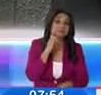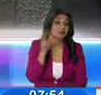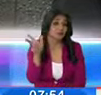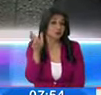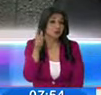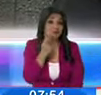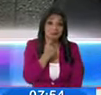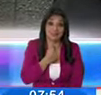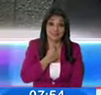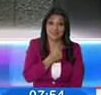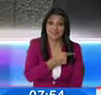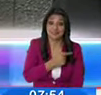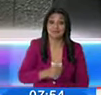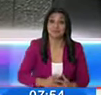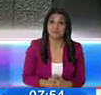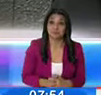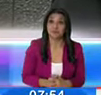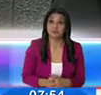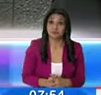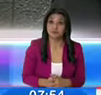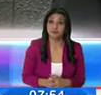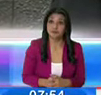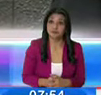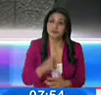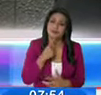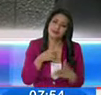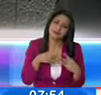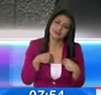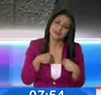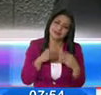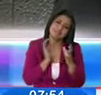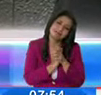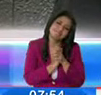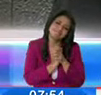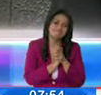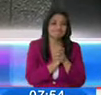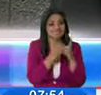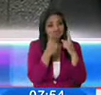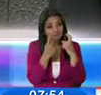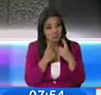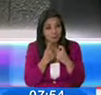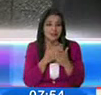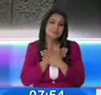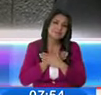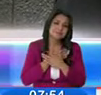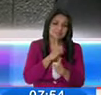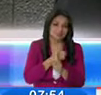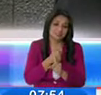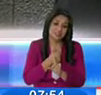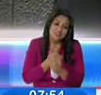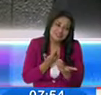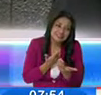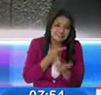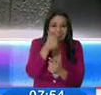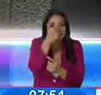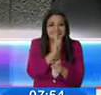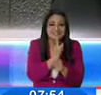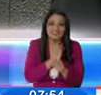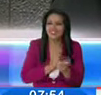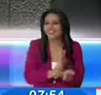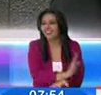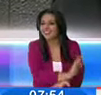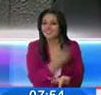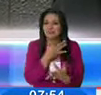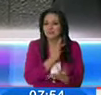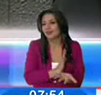decir que le acepte, que está enamorado de mí, y yo le rechazaba,